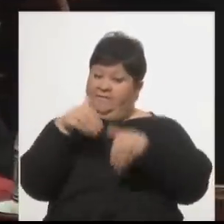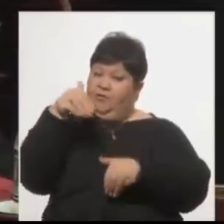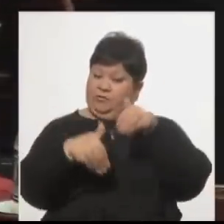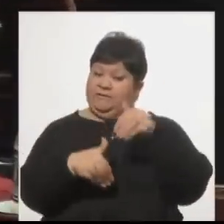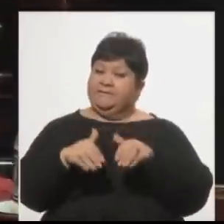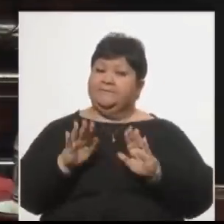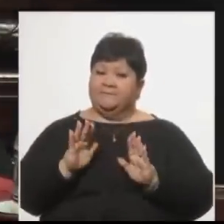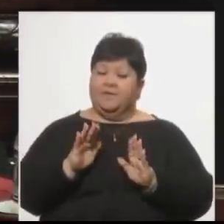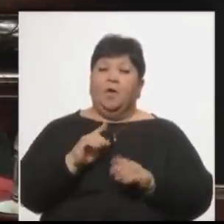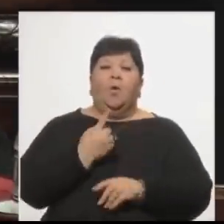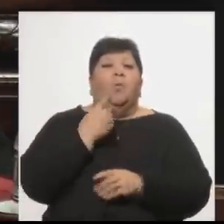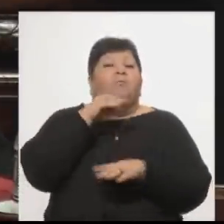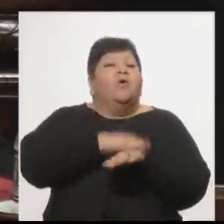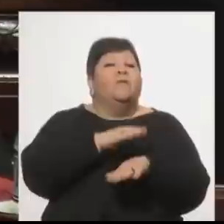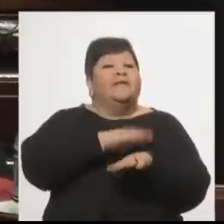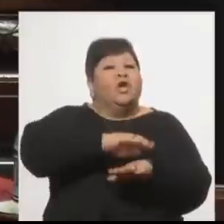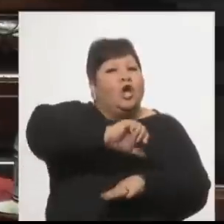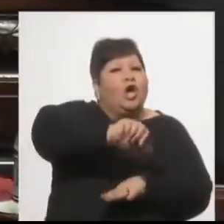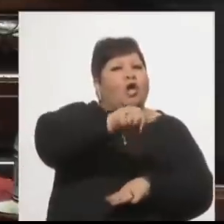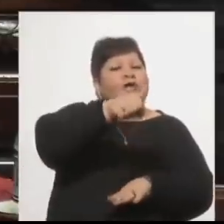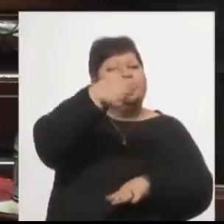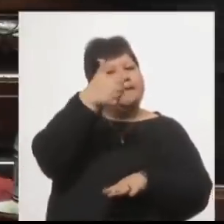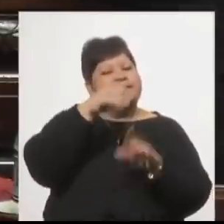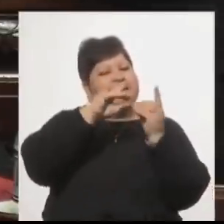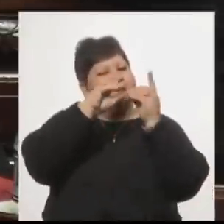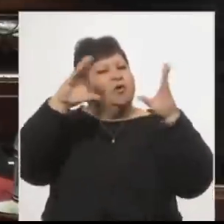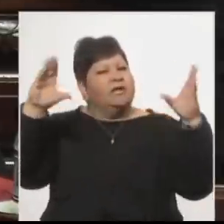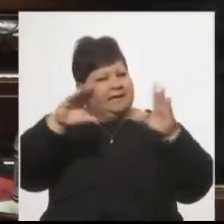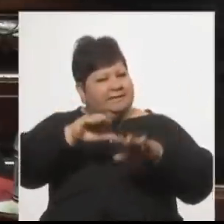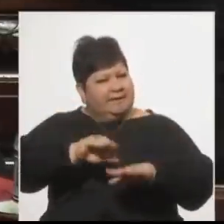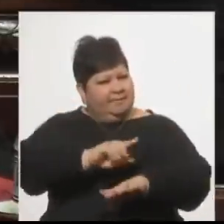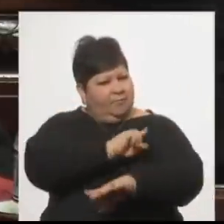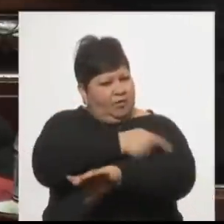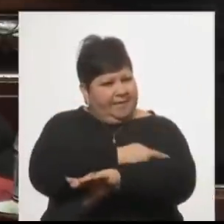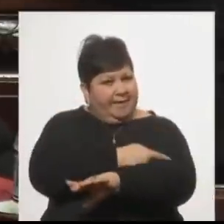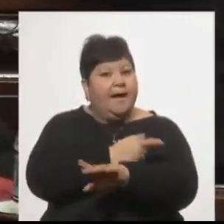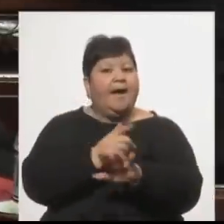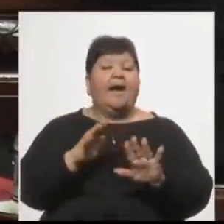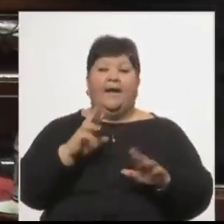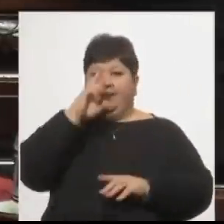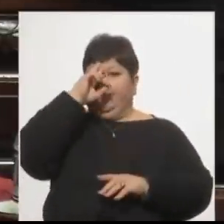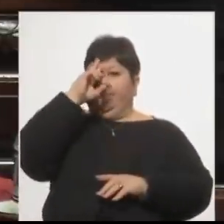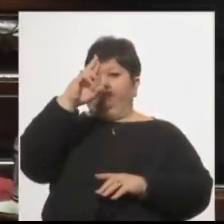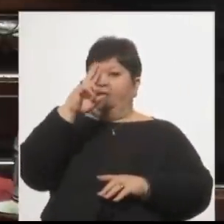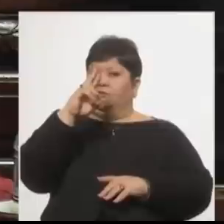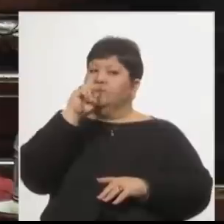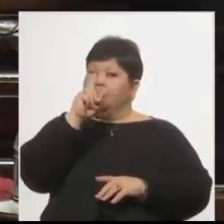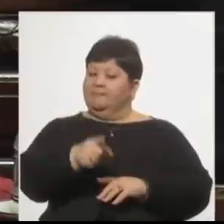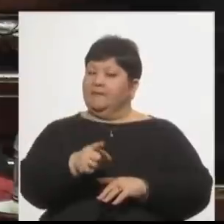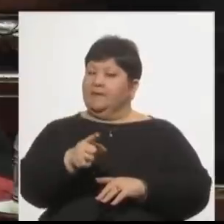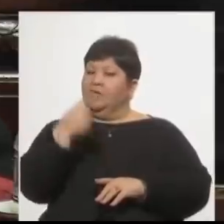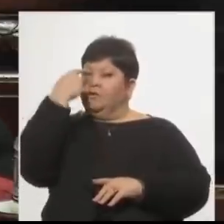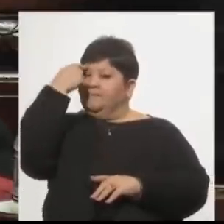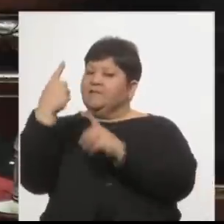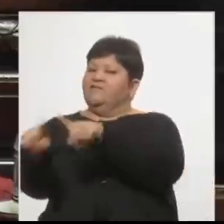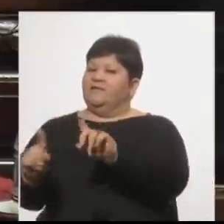día conquista el poder democrático debe saber que su primera responsabilidad es el respeto a las minorías y el